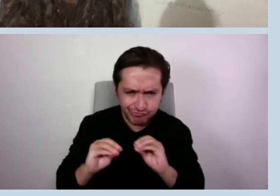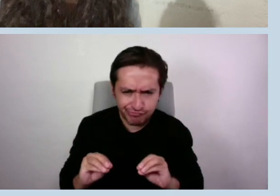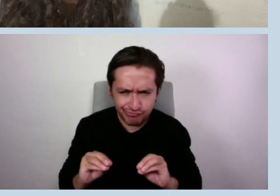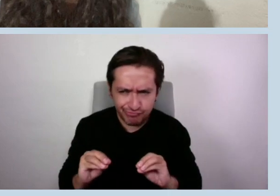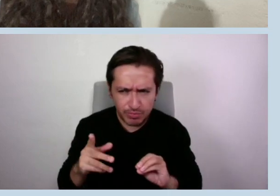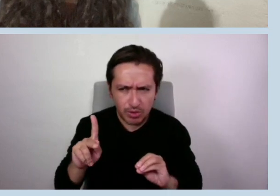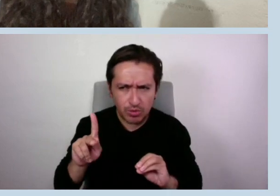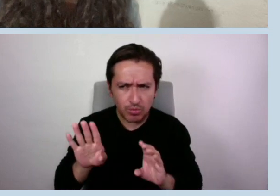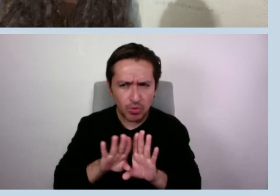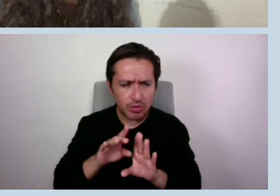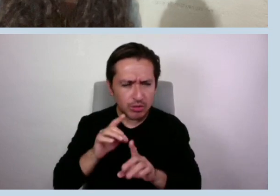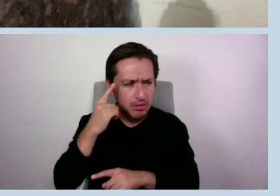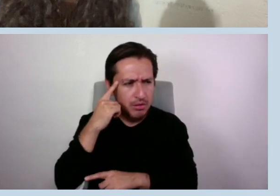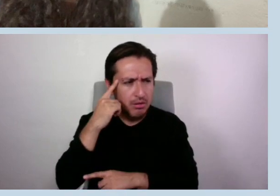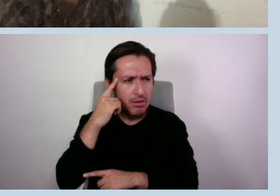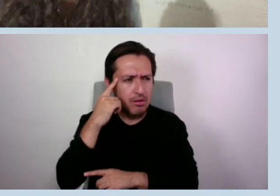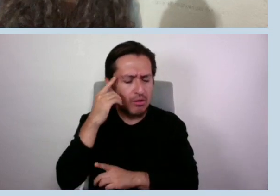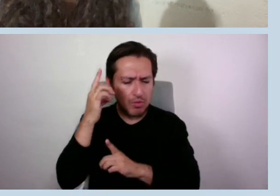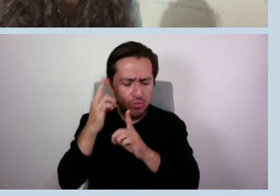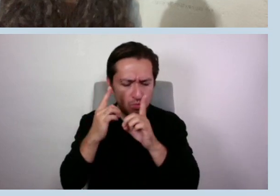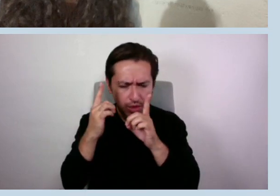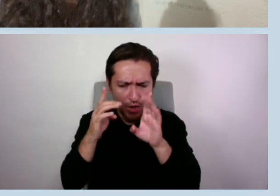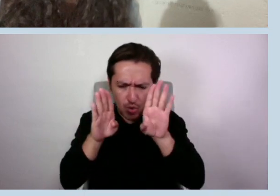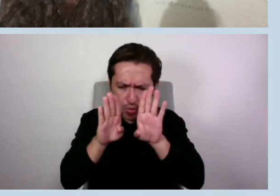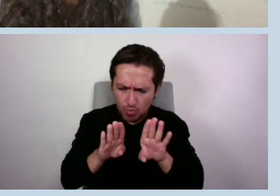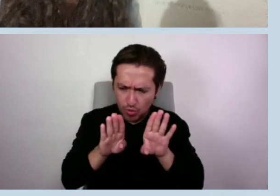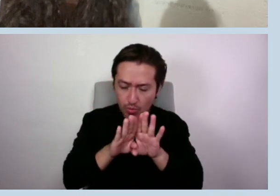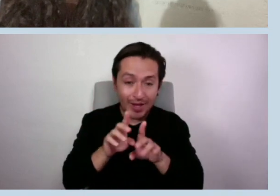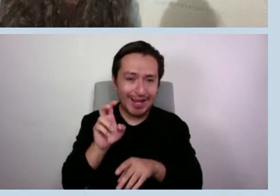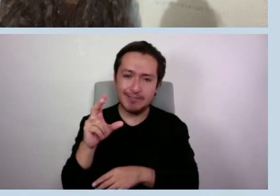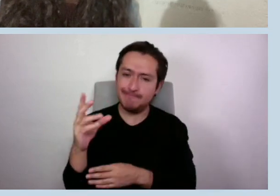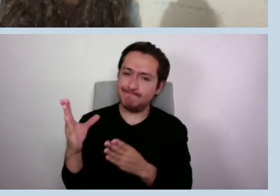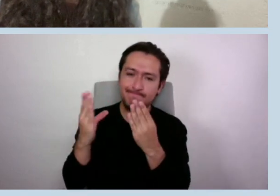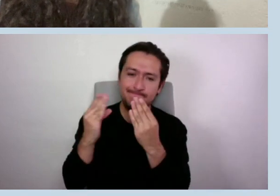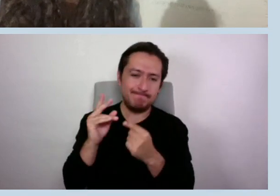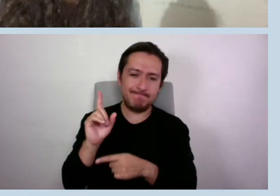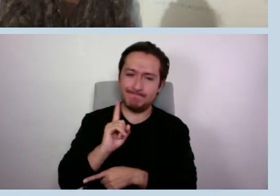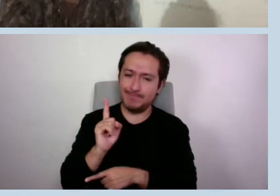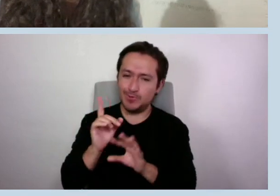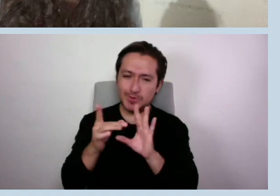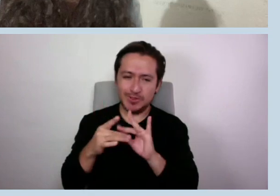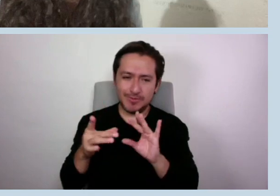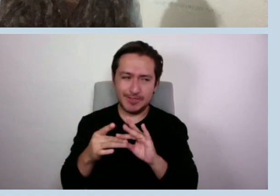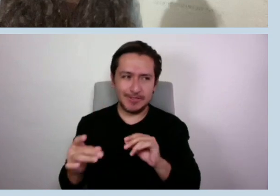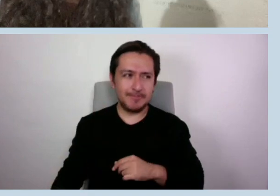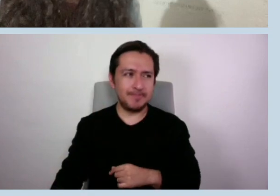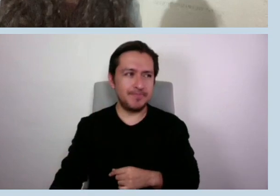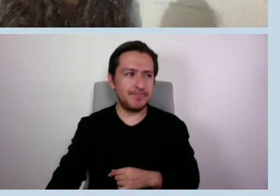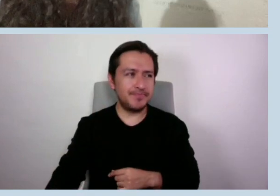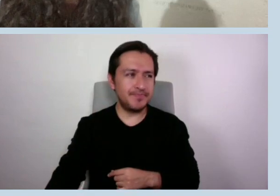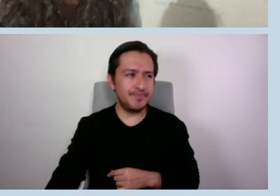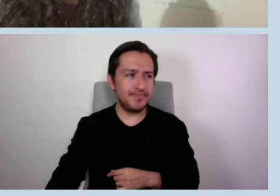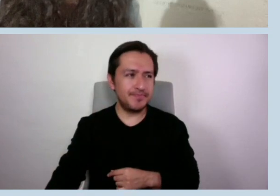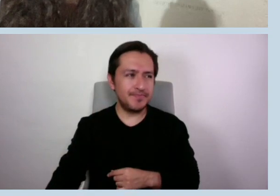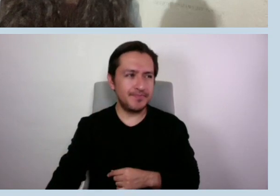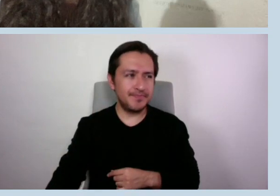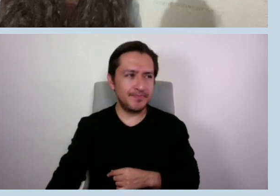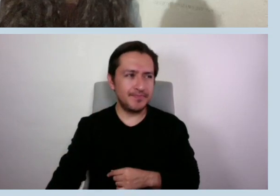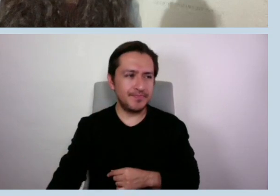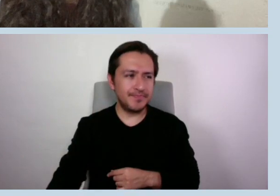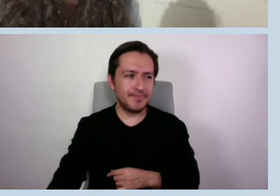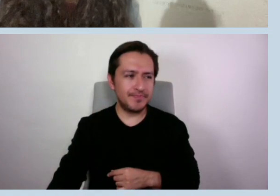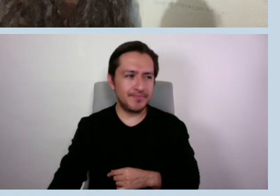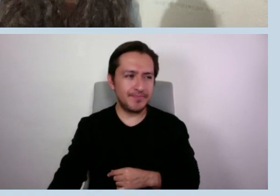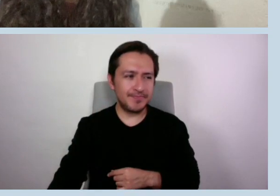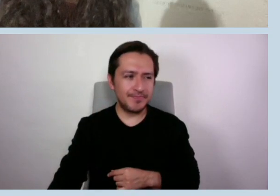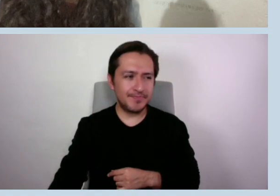haciendo no entonces creo que eso fue un paso muy importante para la comitiva y luego de eso